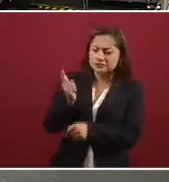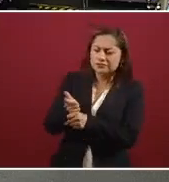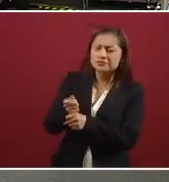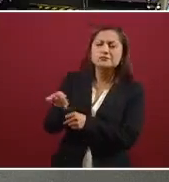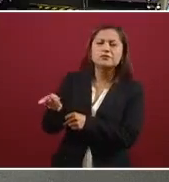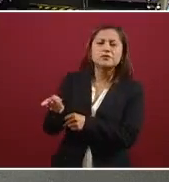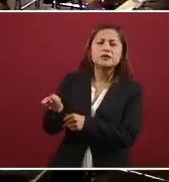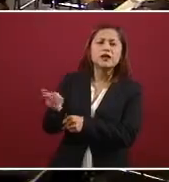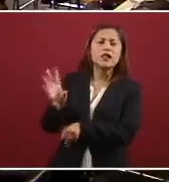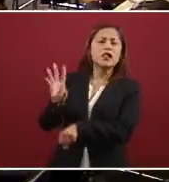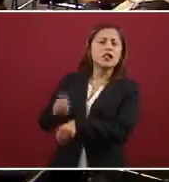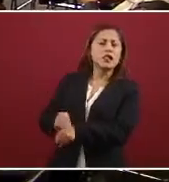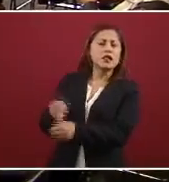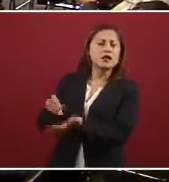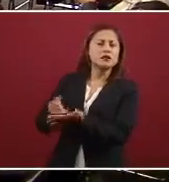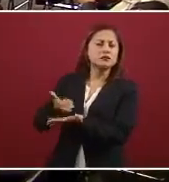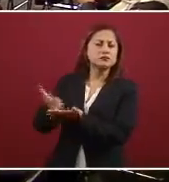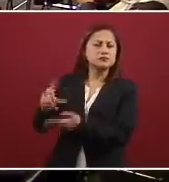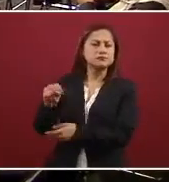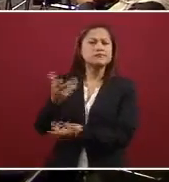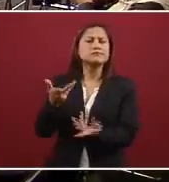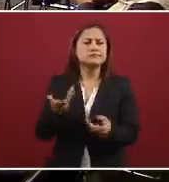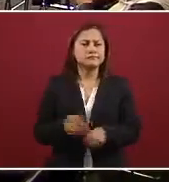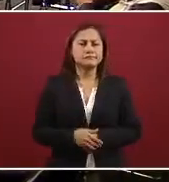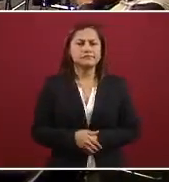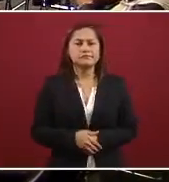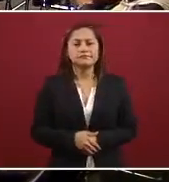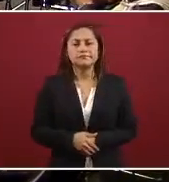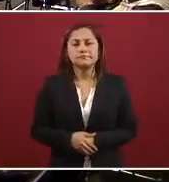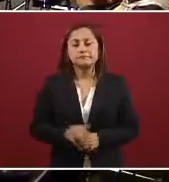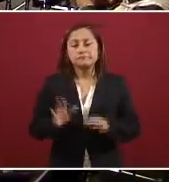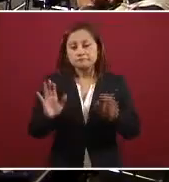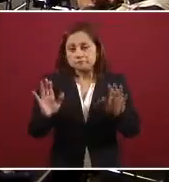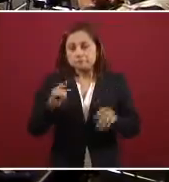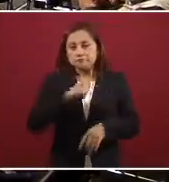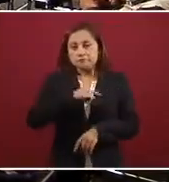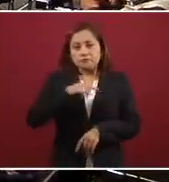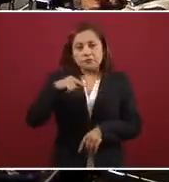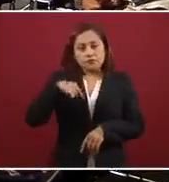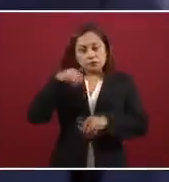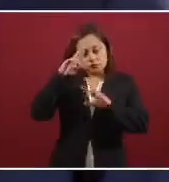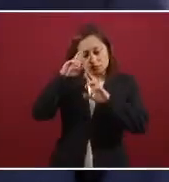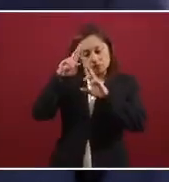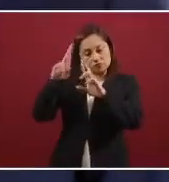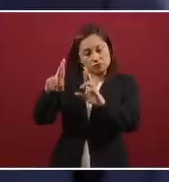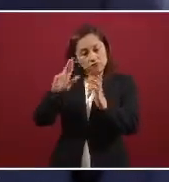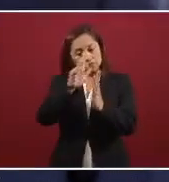amparos? Bueno, tenemos que ser respetuosos de la ley,